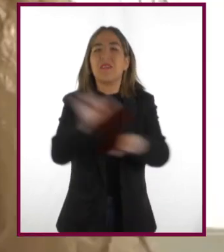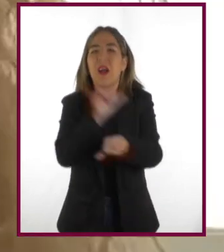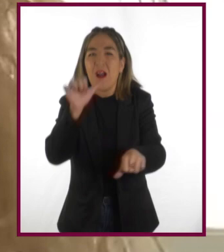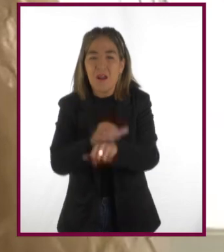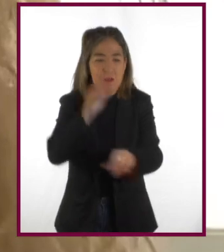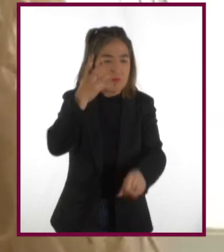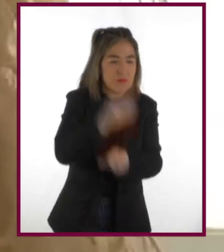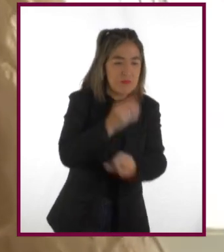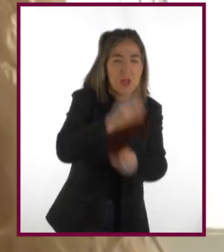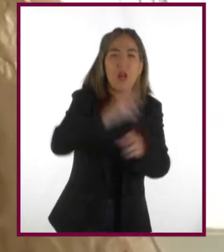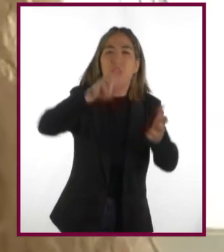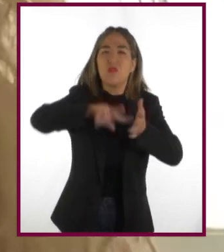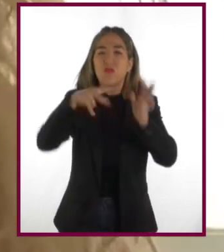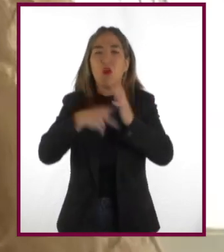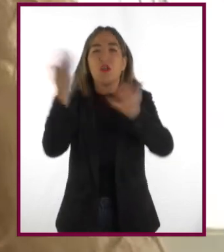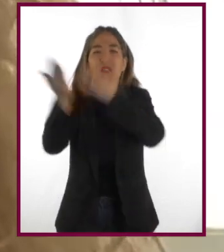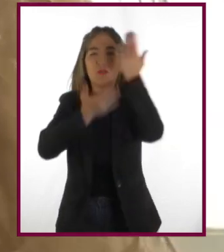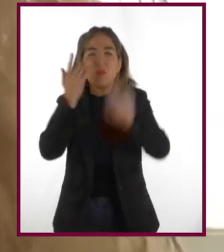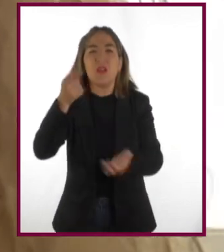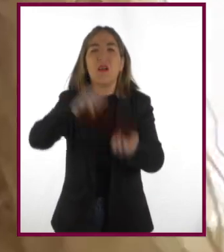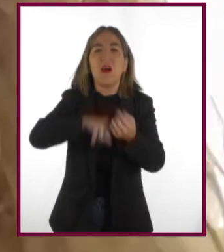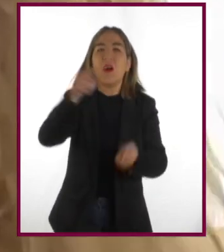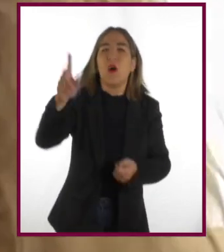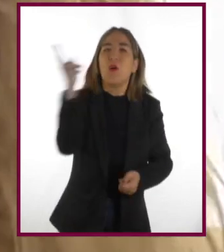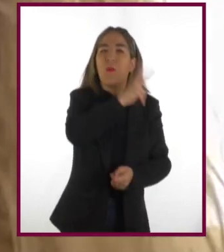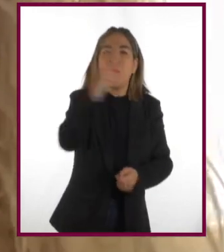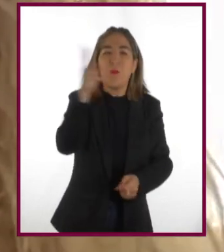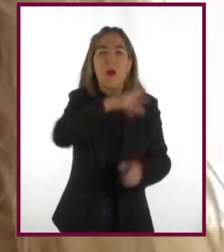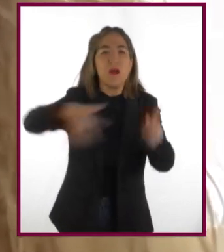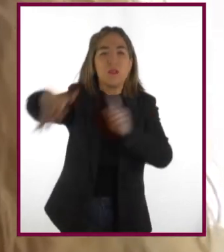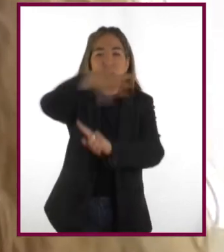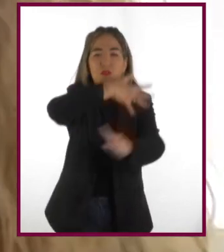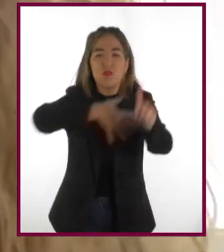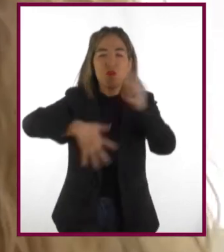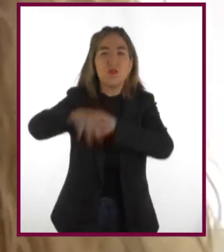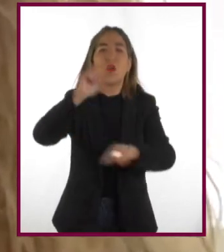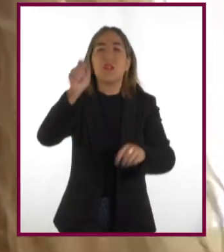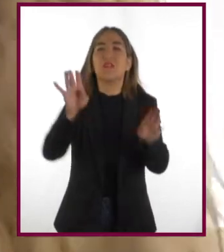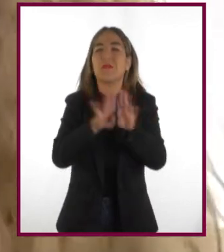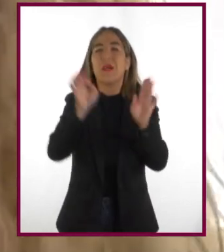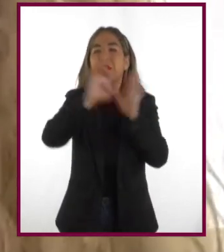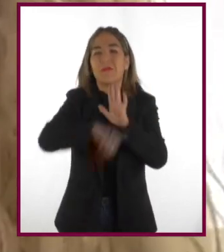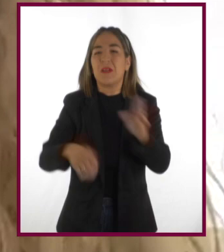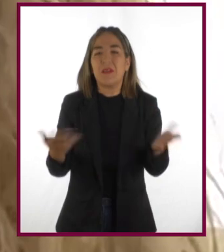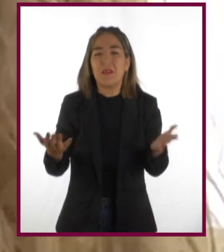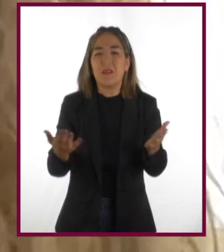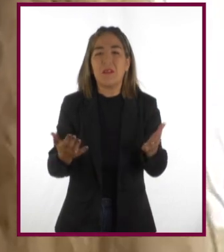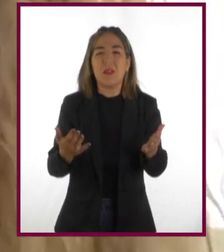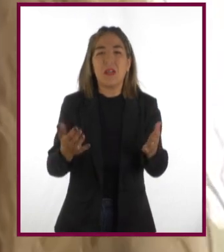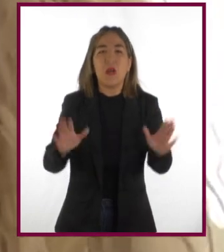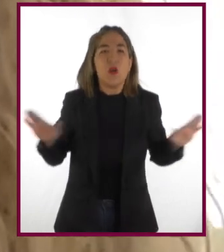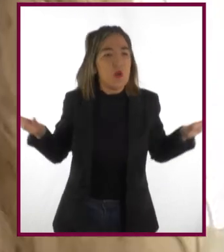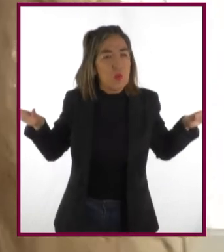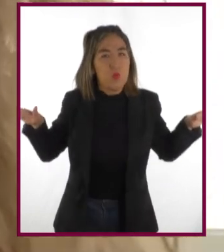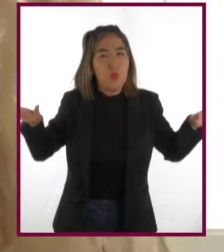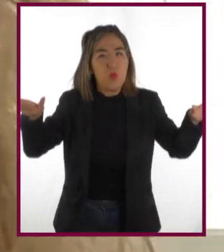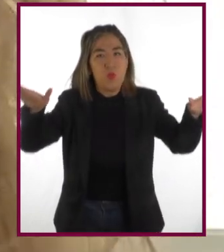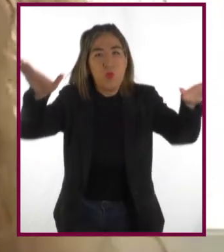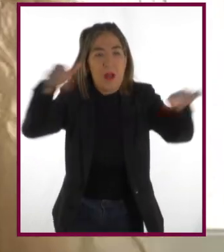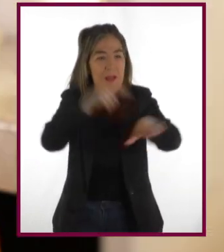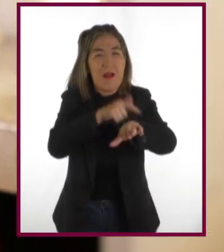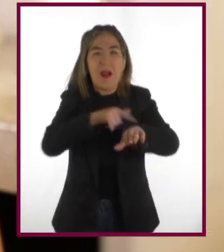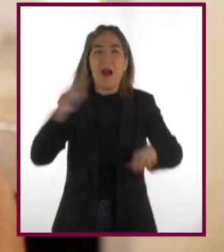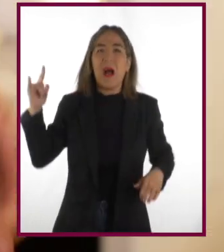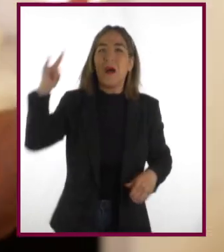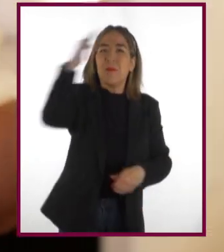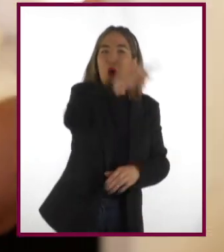automóviles, o cuando se estudia el flujo de aire alrededor de un perfil aerodinámico como el ala de un avión,